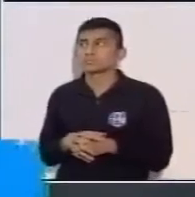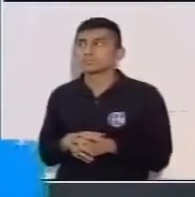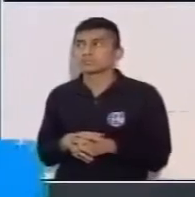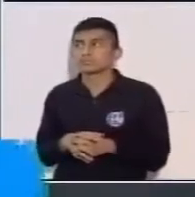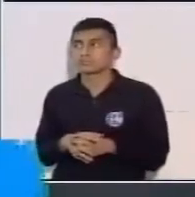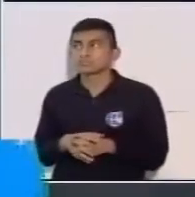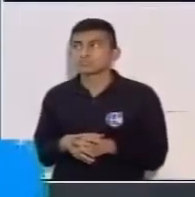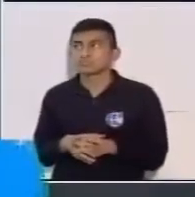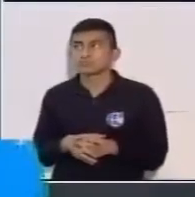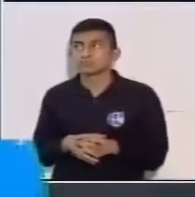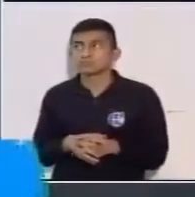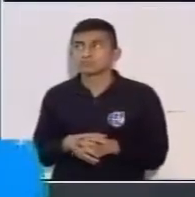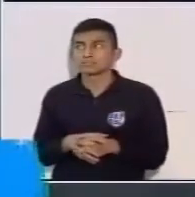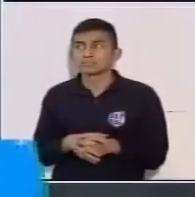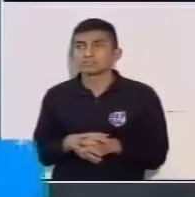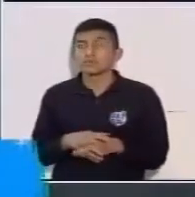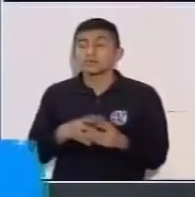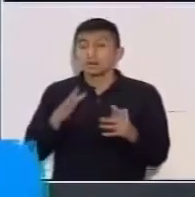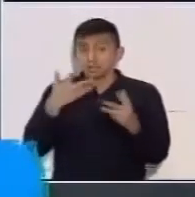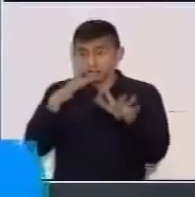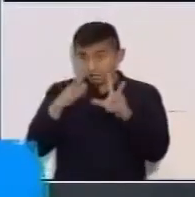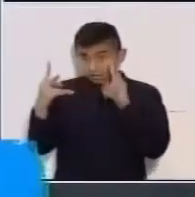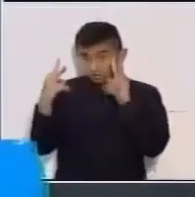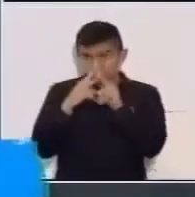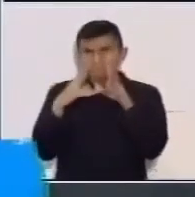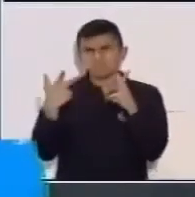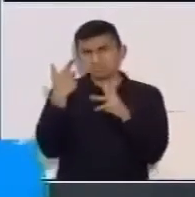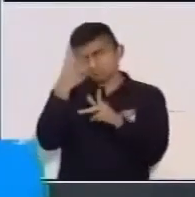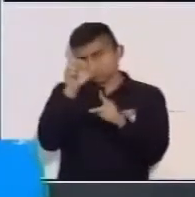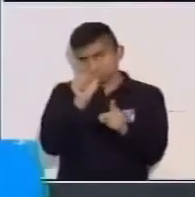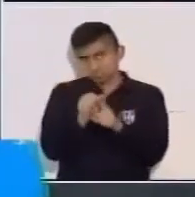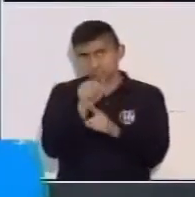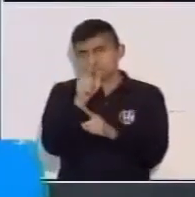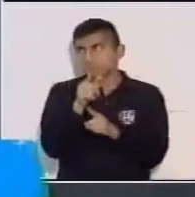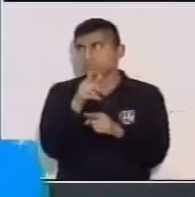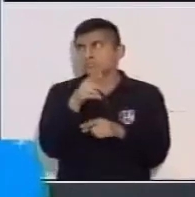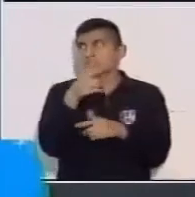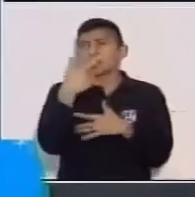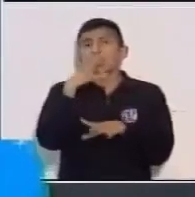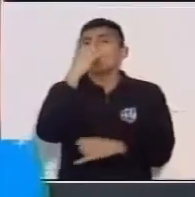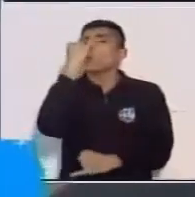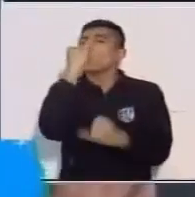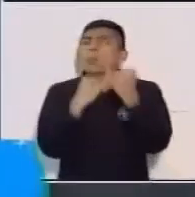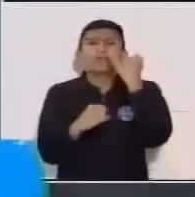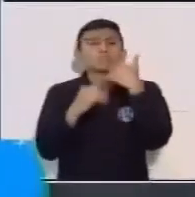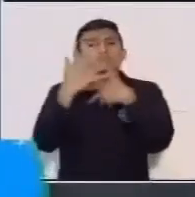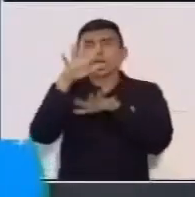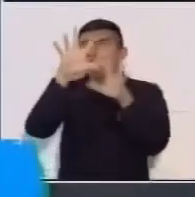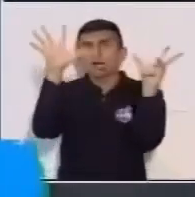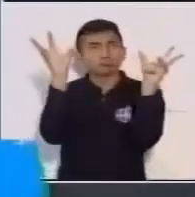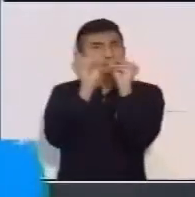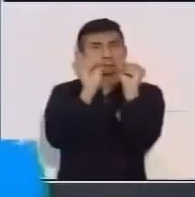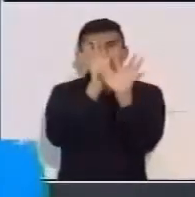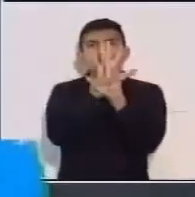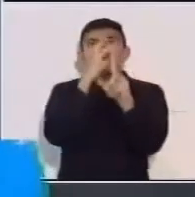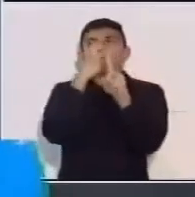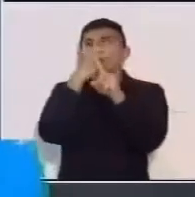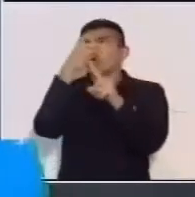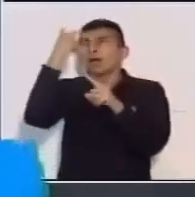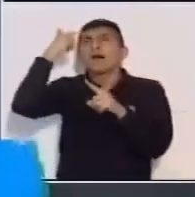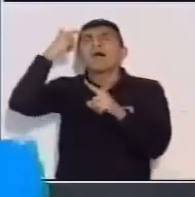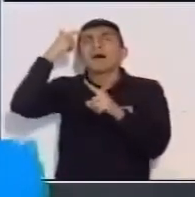conocer. Las encuentro. Y de último solo sumo sus resultados. Y ahí voy a